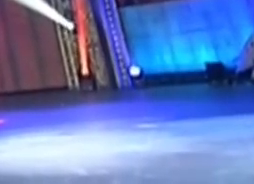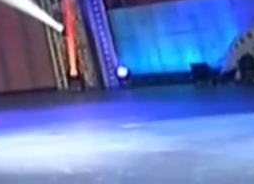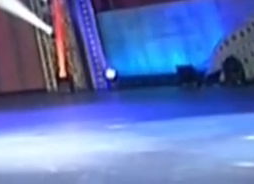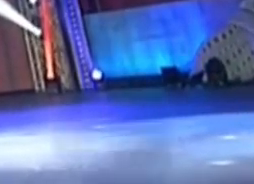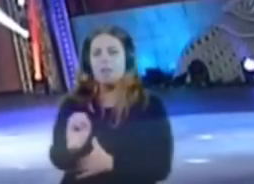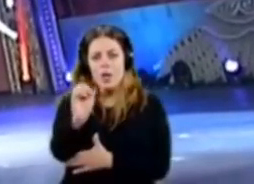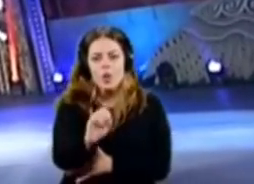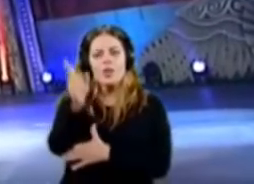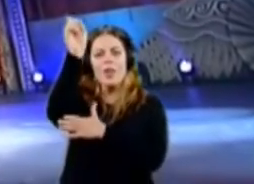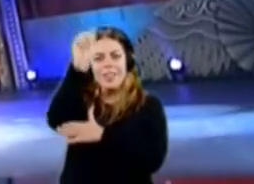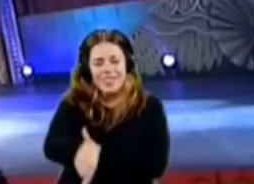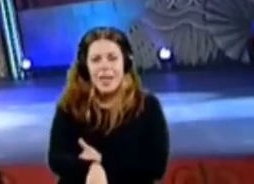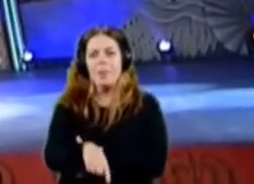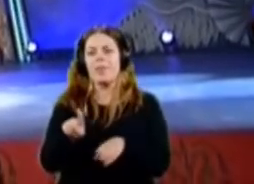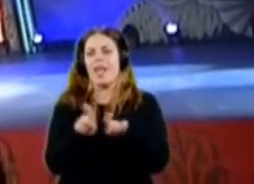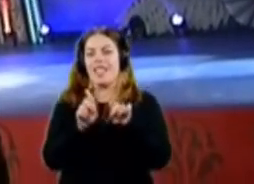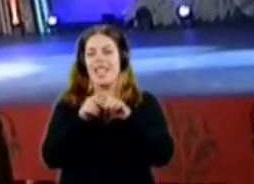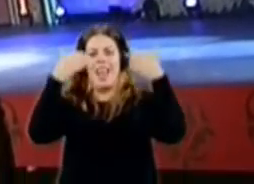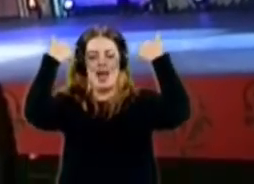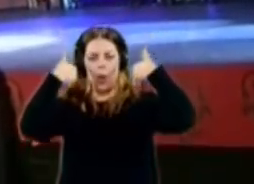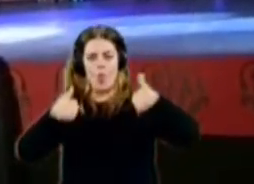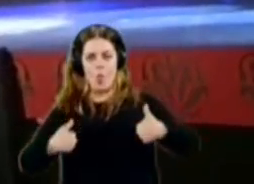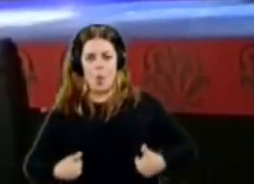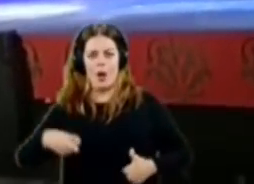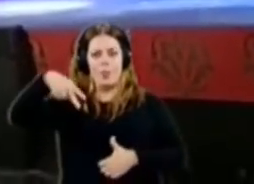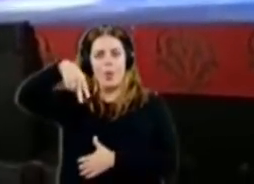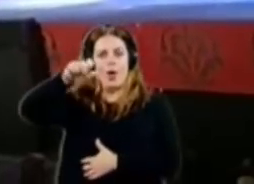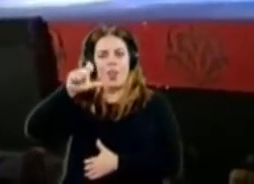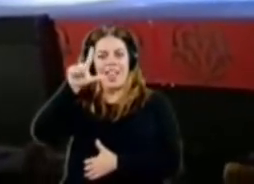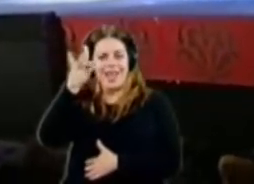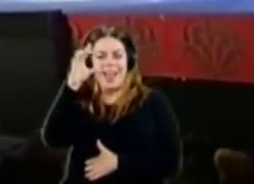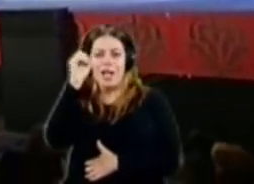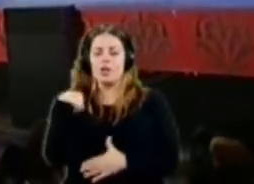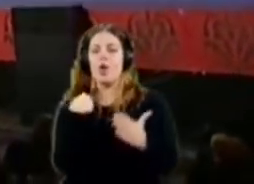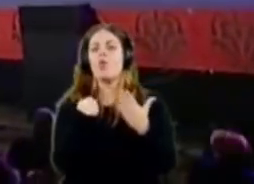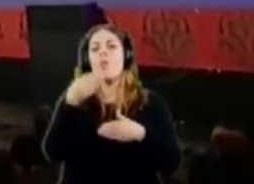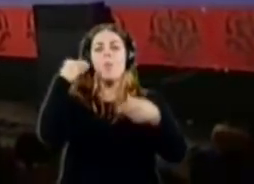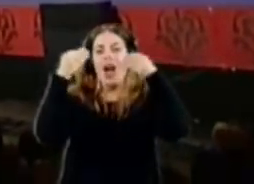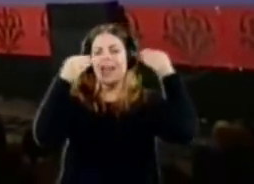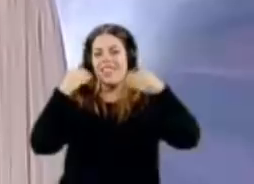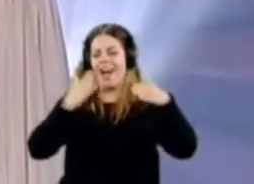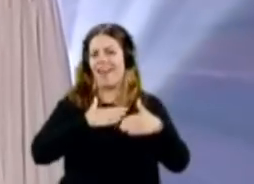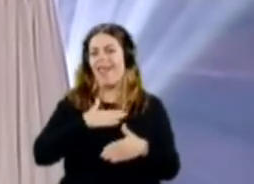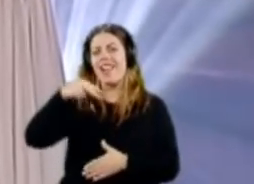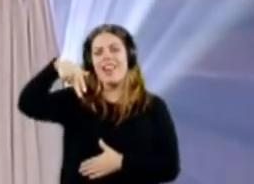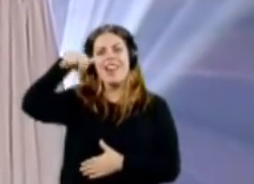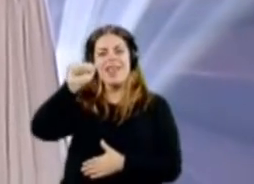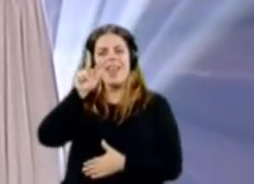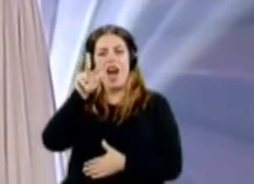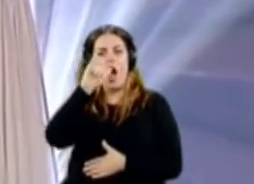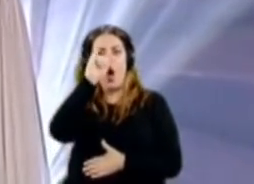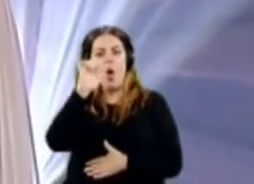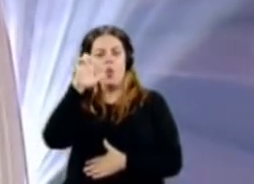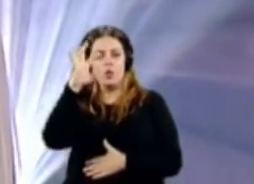hecho también el cuerpo de Nelson Rodríguez con un maquillaje de Nauset Afonso, que este